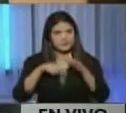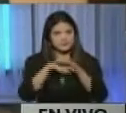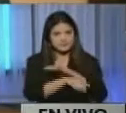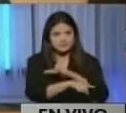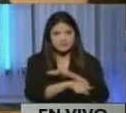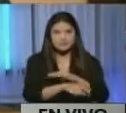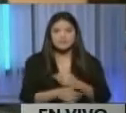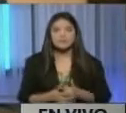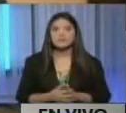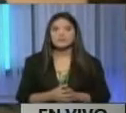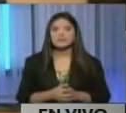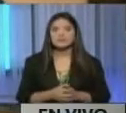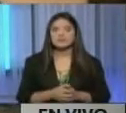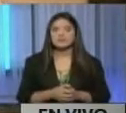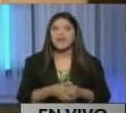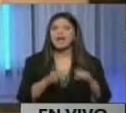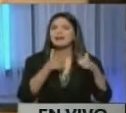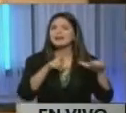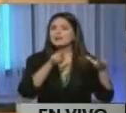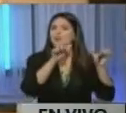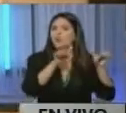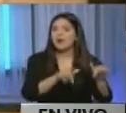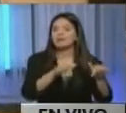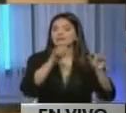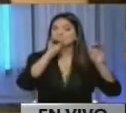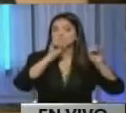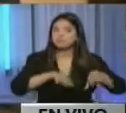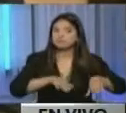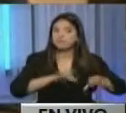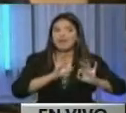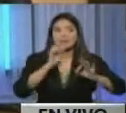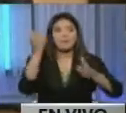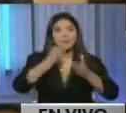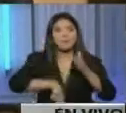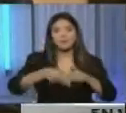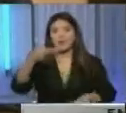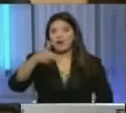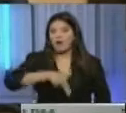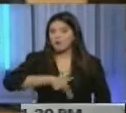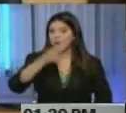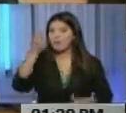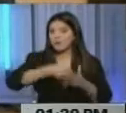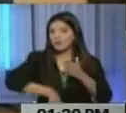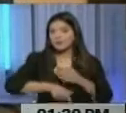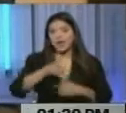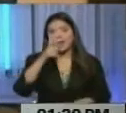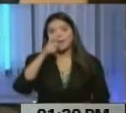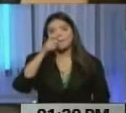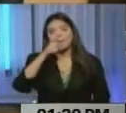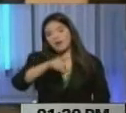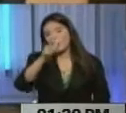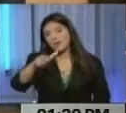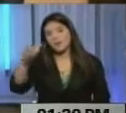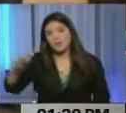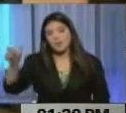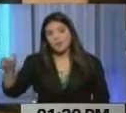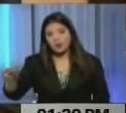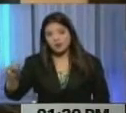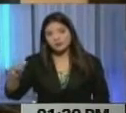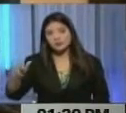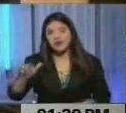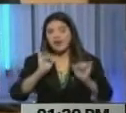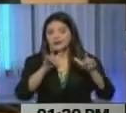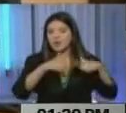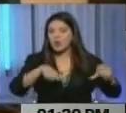Durante la vigencia de las zonas, se suspenderá el porte y la tenencia de armas para la población civil dentro de dichas